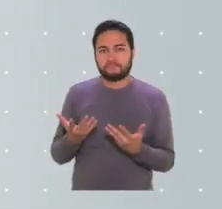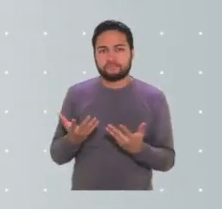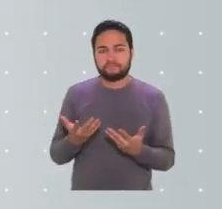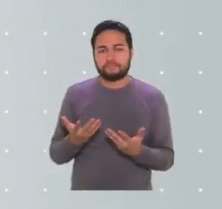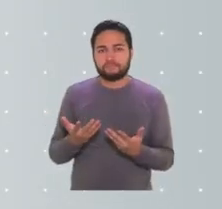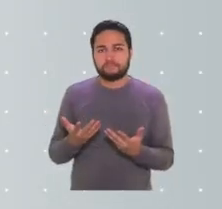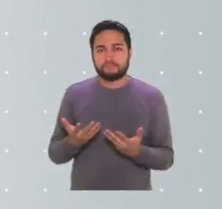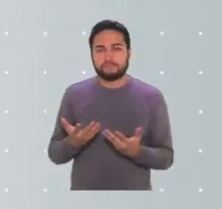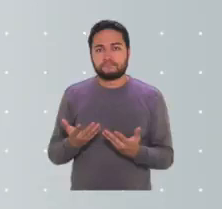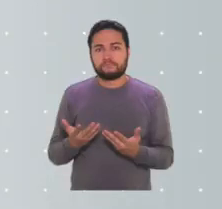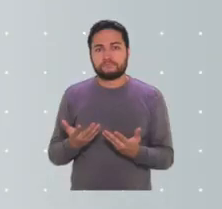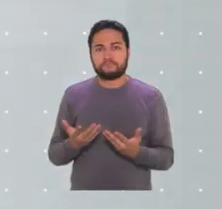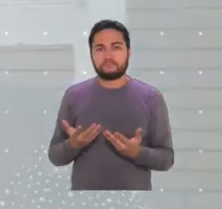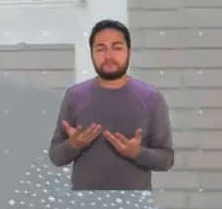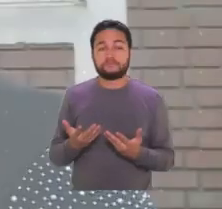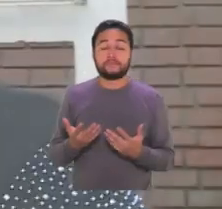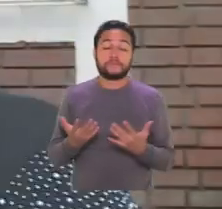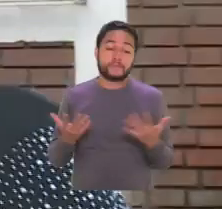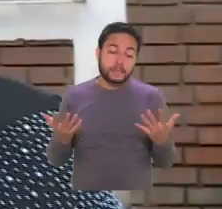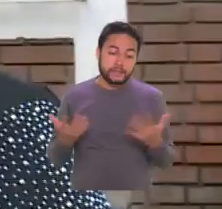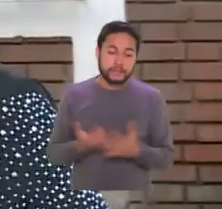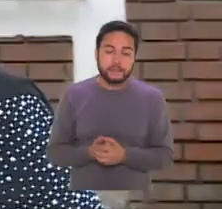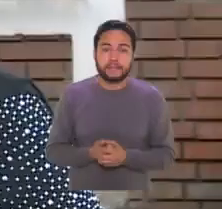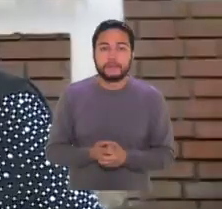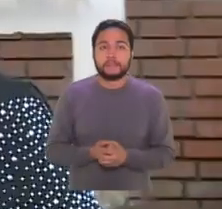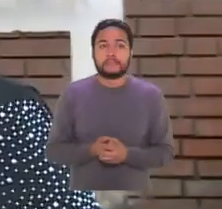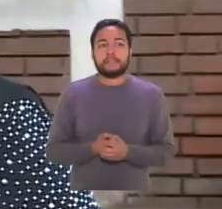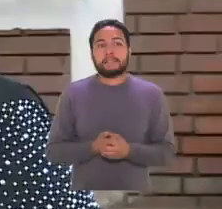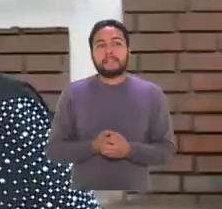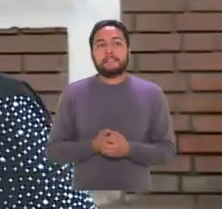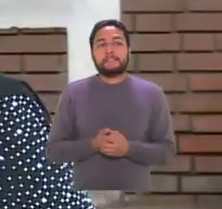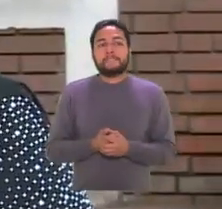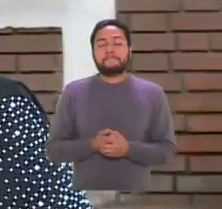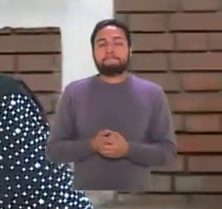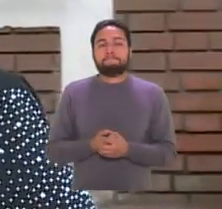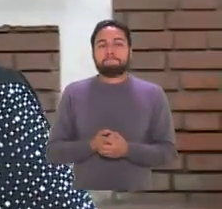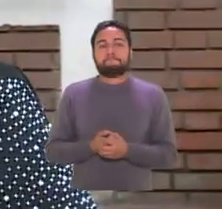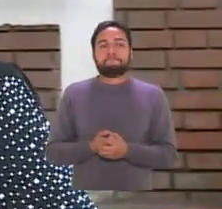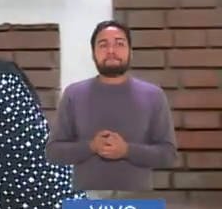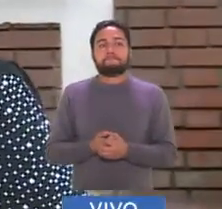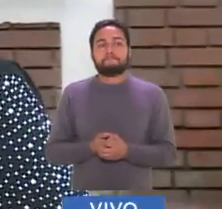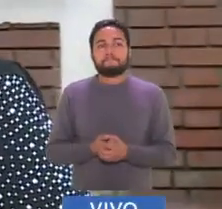Bueno, va a sonar un poquito muy corrido, pero realmente